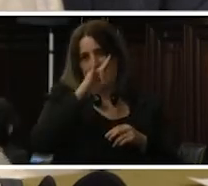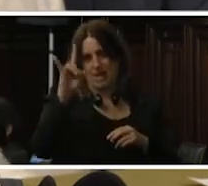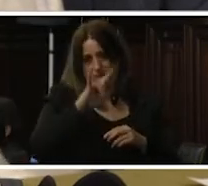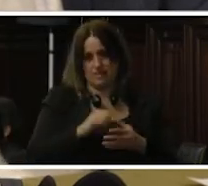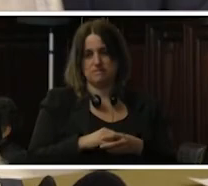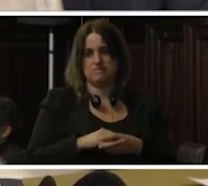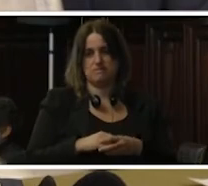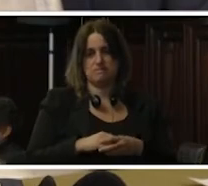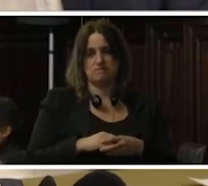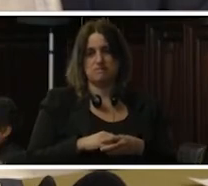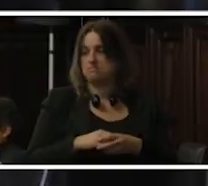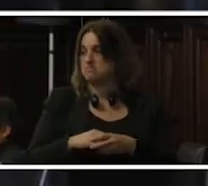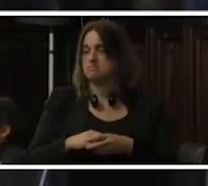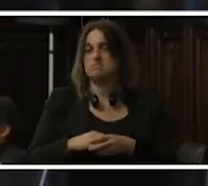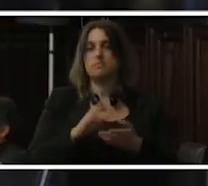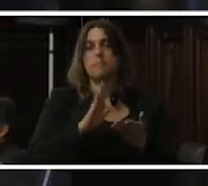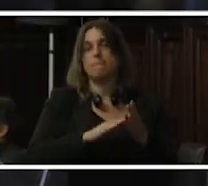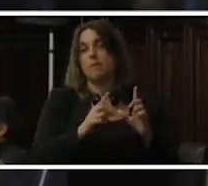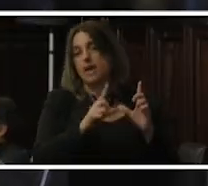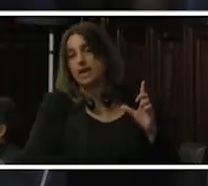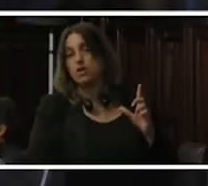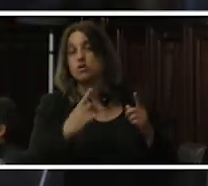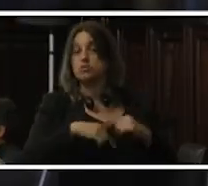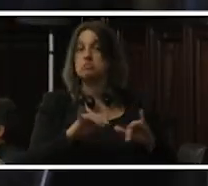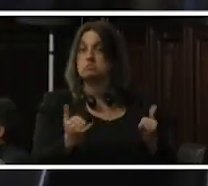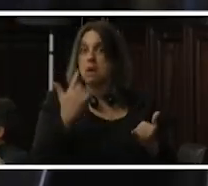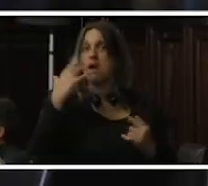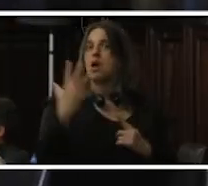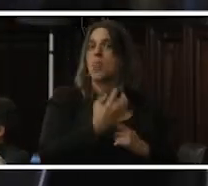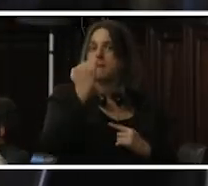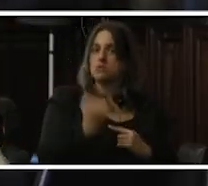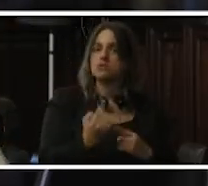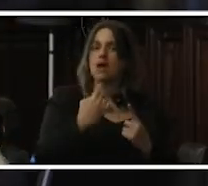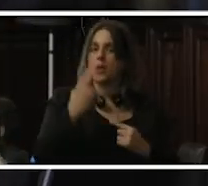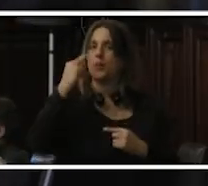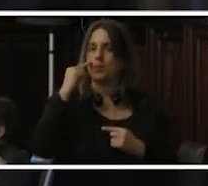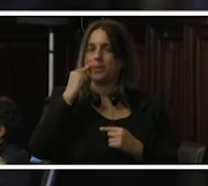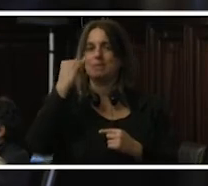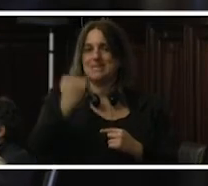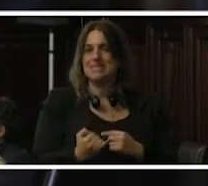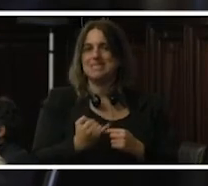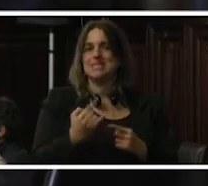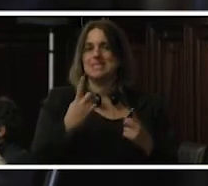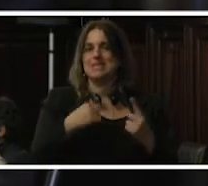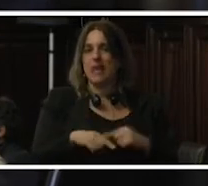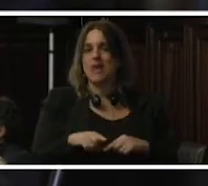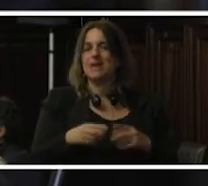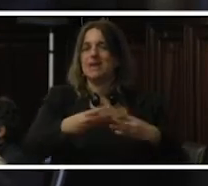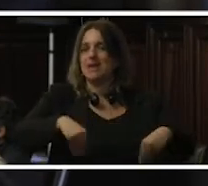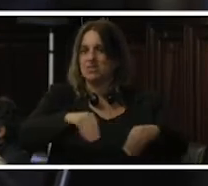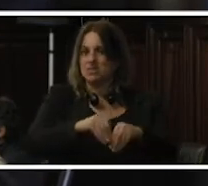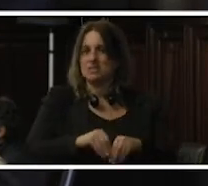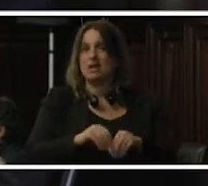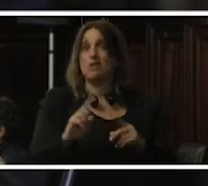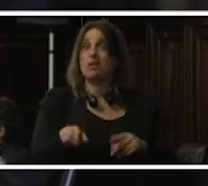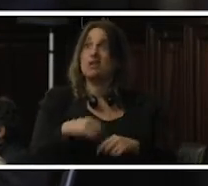Sí. A nivel regional, nosotros hemos encontrado que existe el problema de que la territorialidad que se